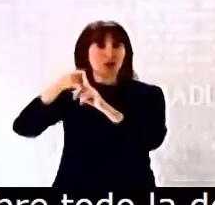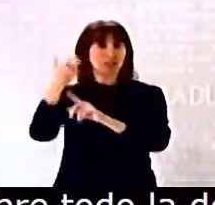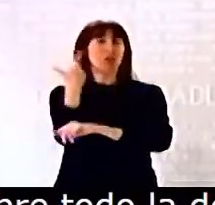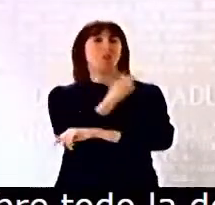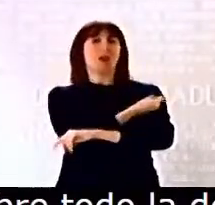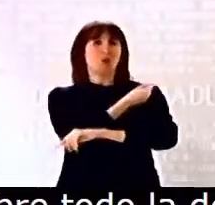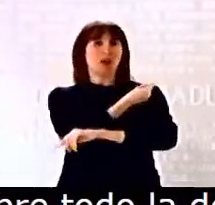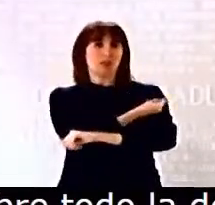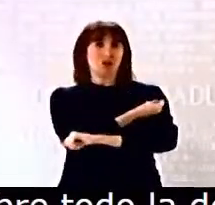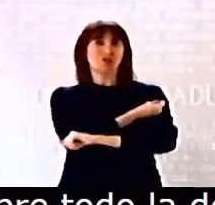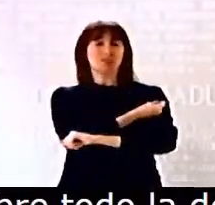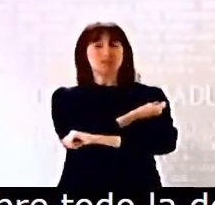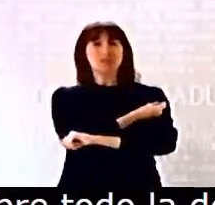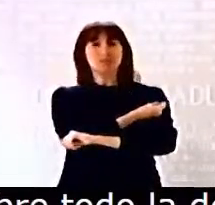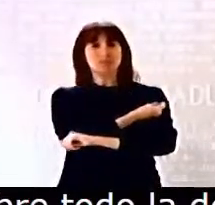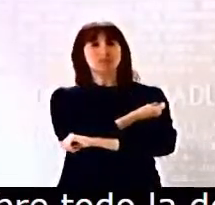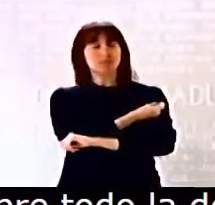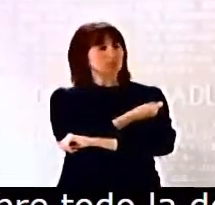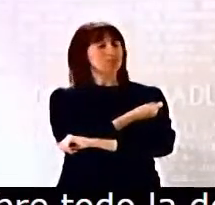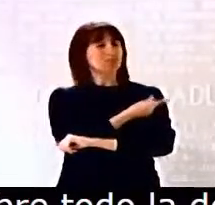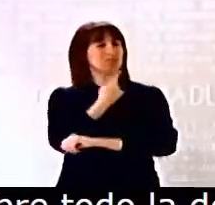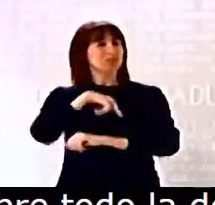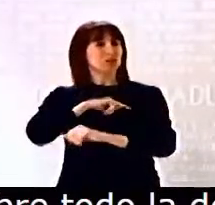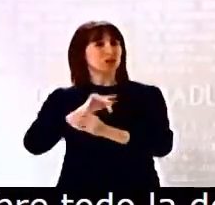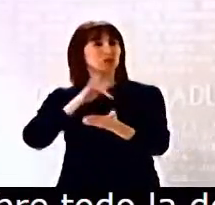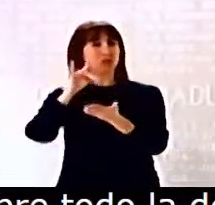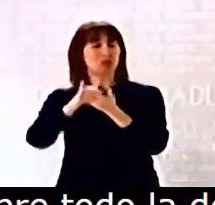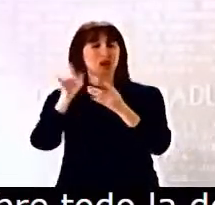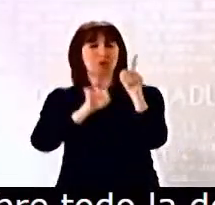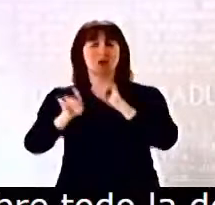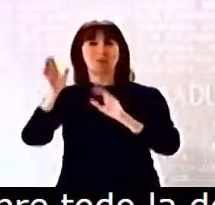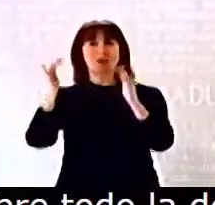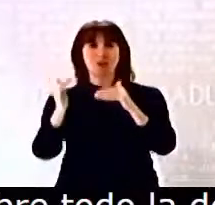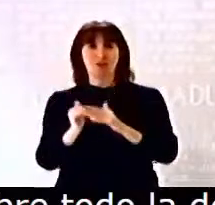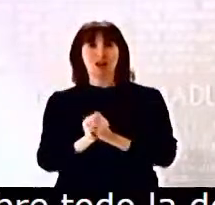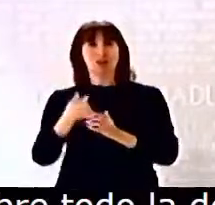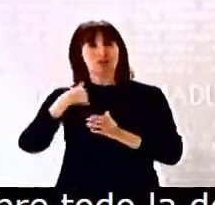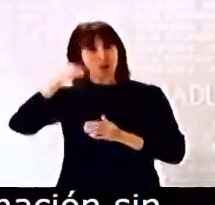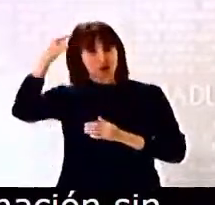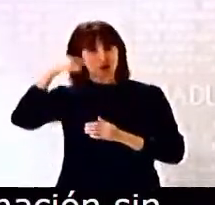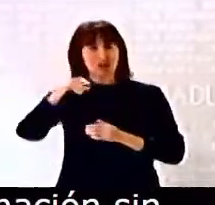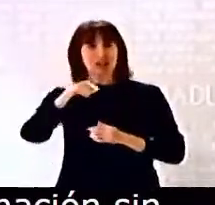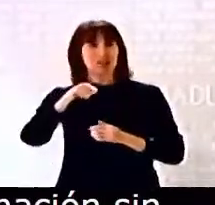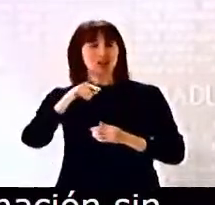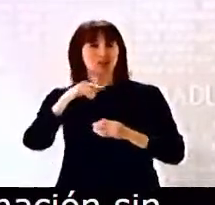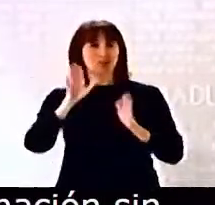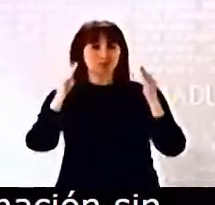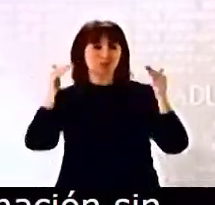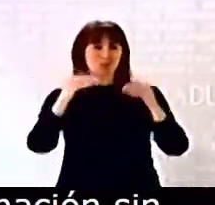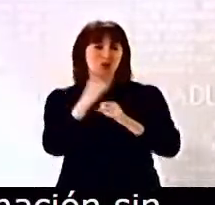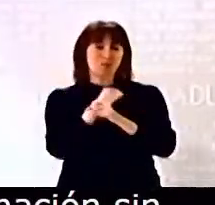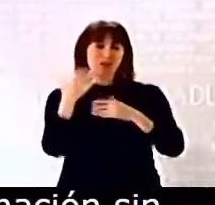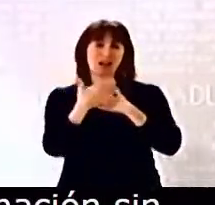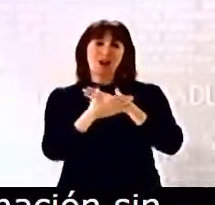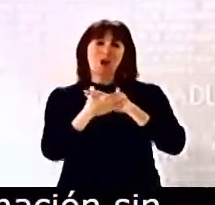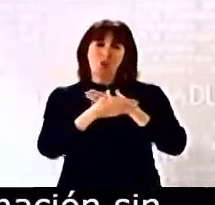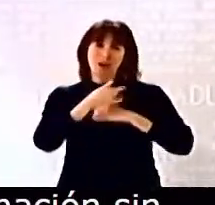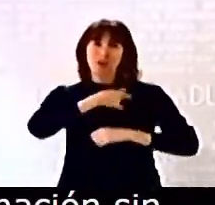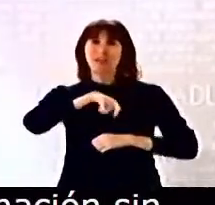vacunación sin ningún tipo de problema. Sé que esto lo está trabajando muy intensamente el Gobierno de